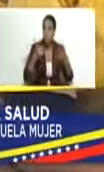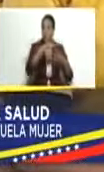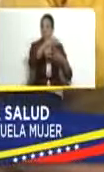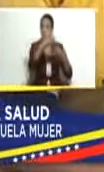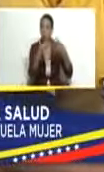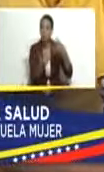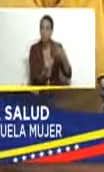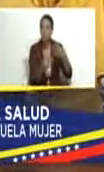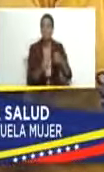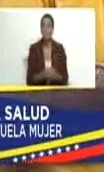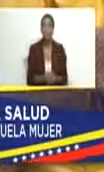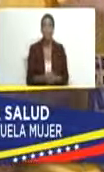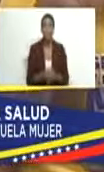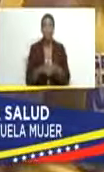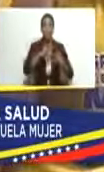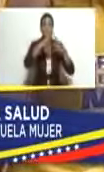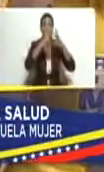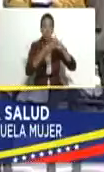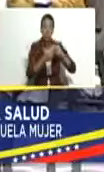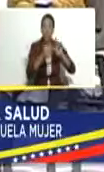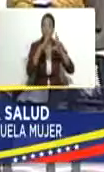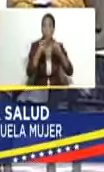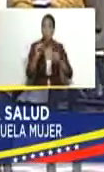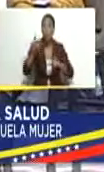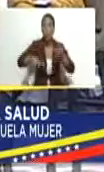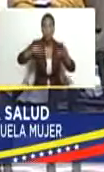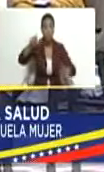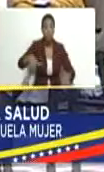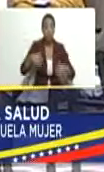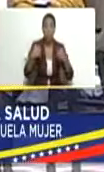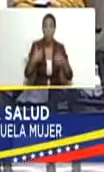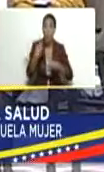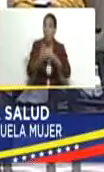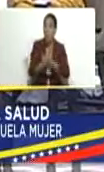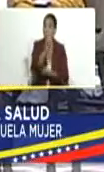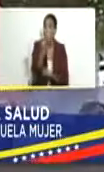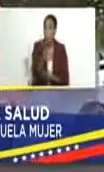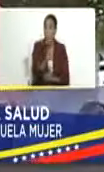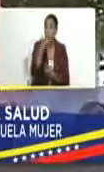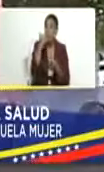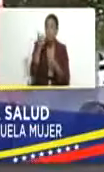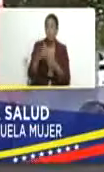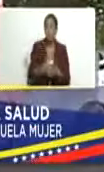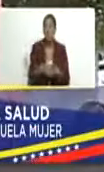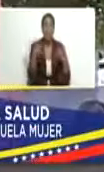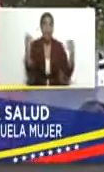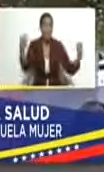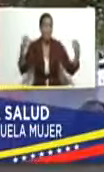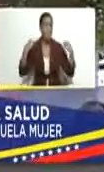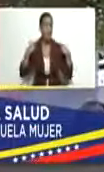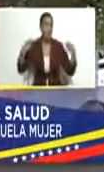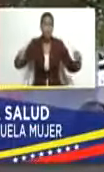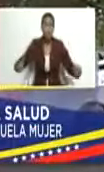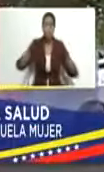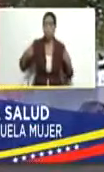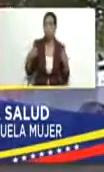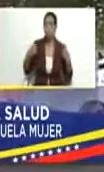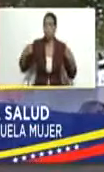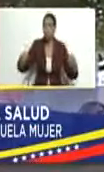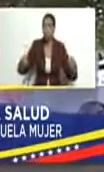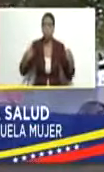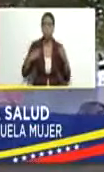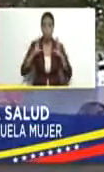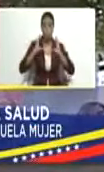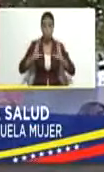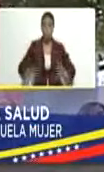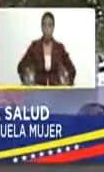Aplicar el método, todo el mundo lo puede aplicar. hacer ejercicio físico,